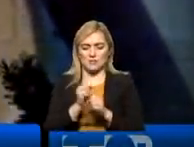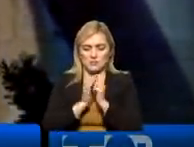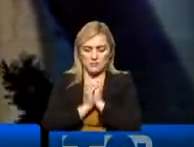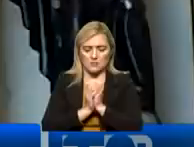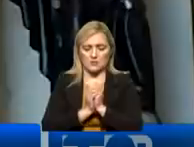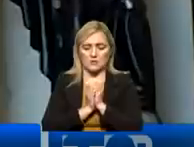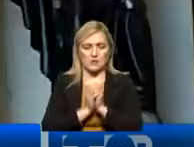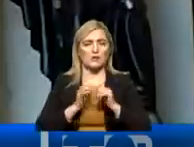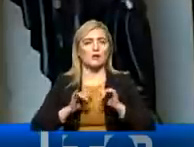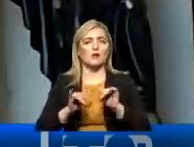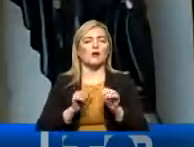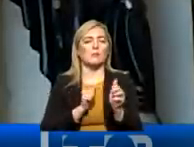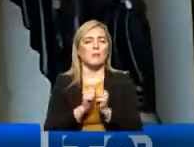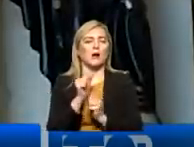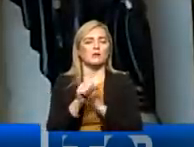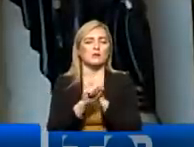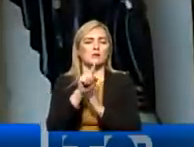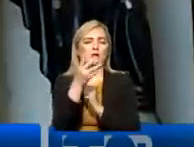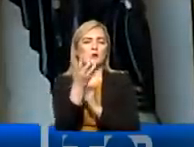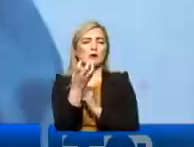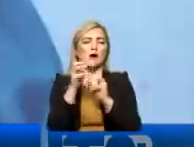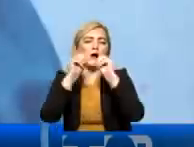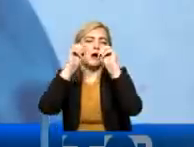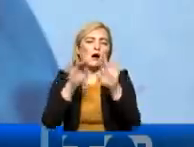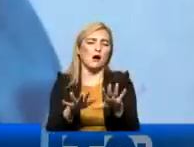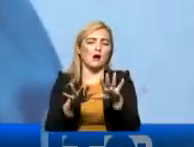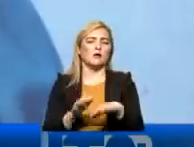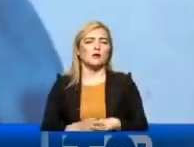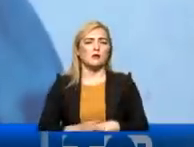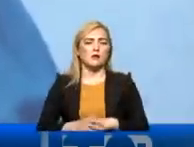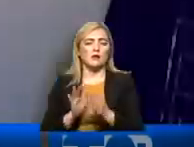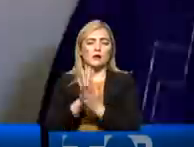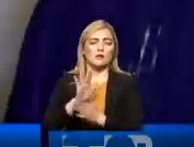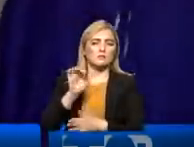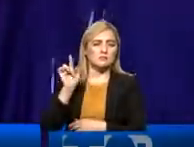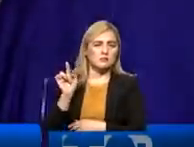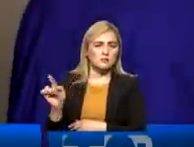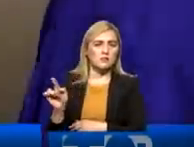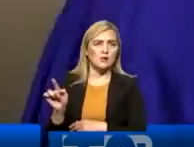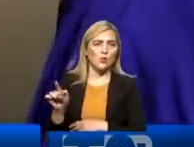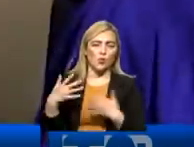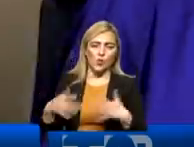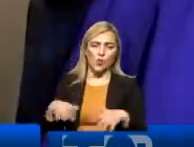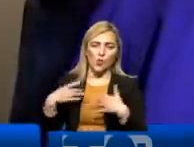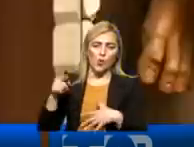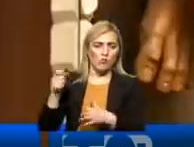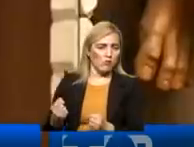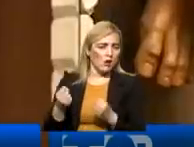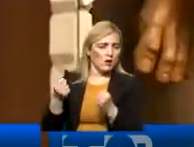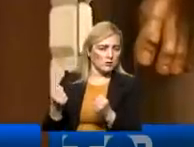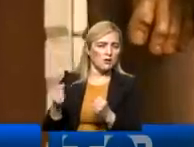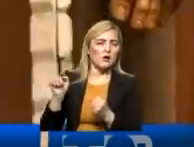mantiene intacto luego de 114 años que ocurrió el milagro. La imagen no solo es la patrona de esta institución